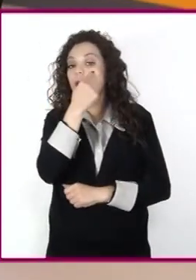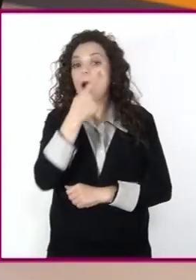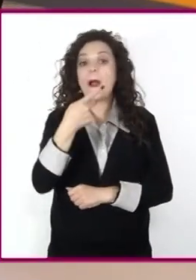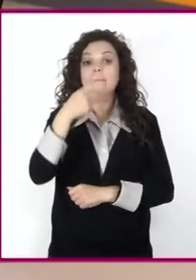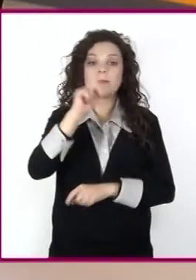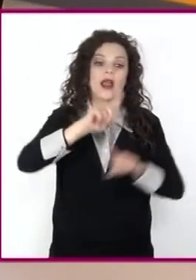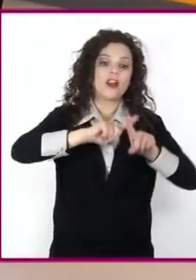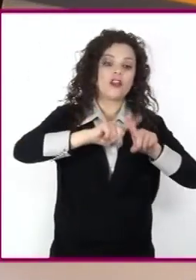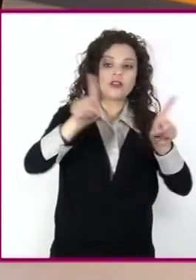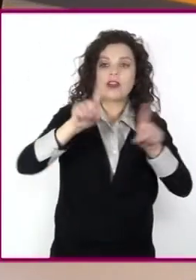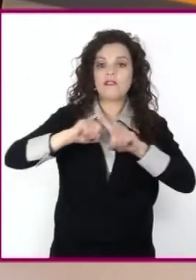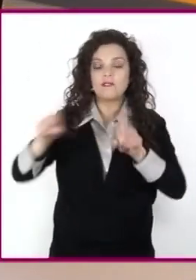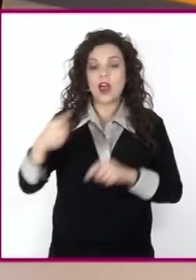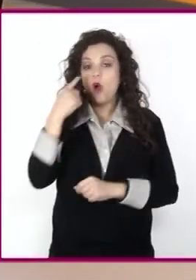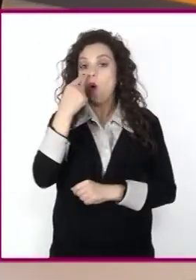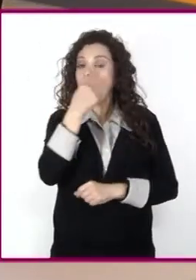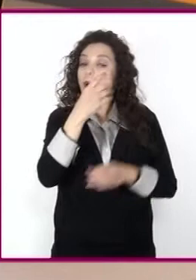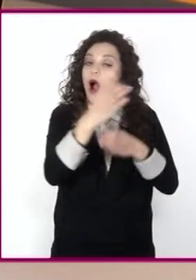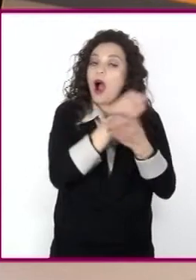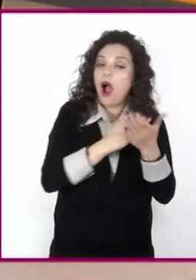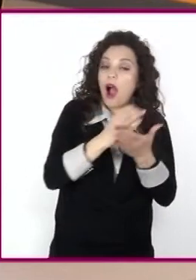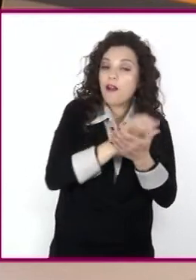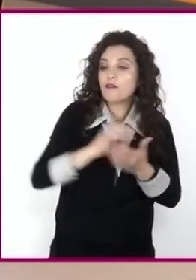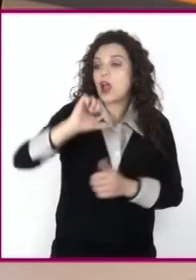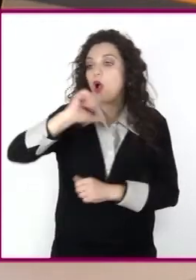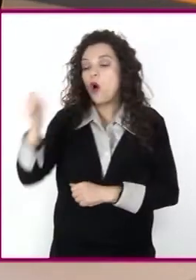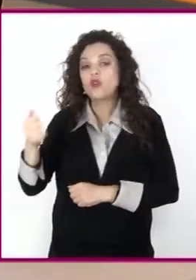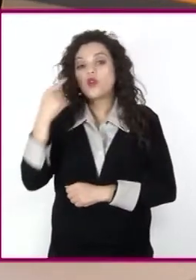variante, ojos marrón o azul.